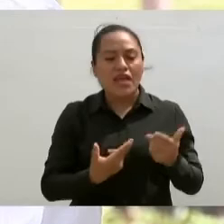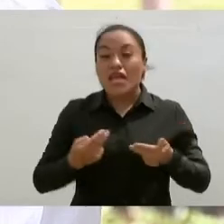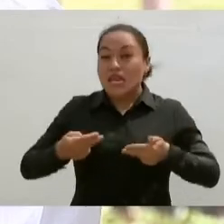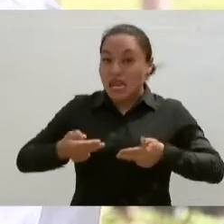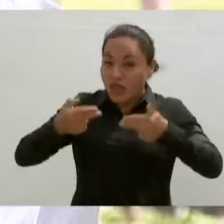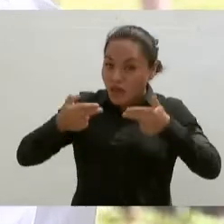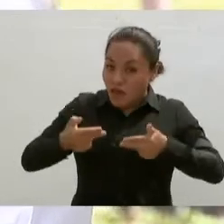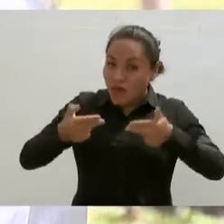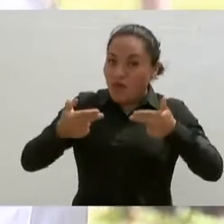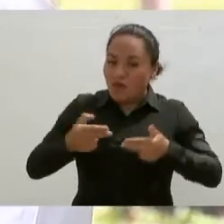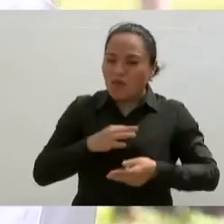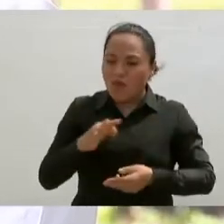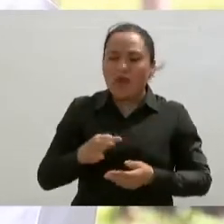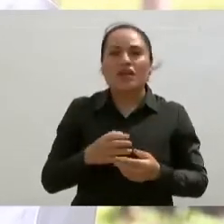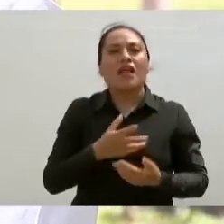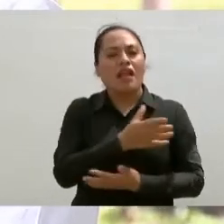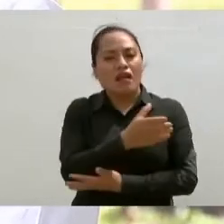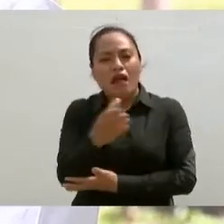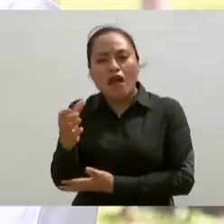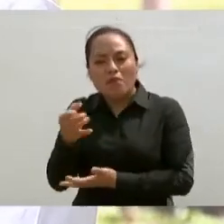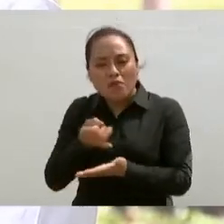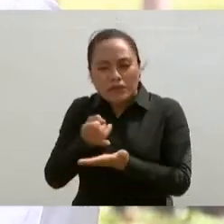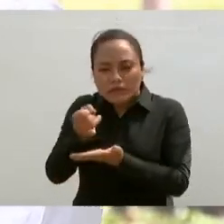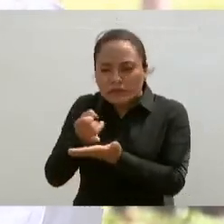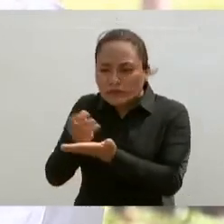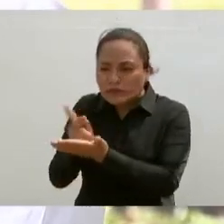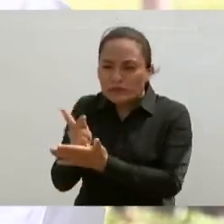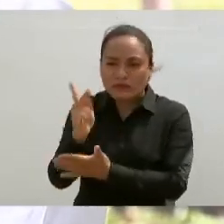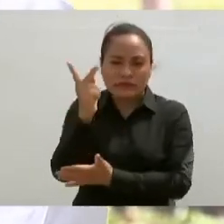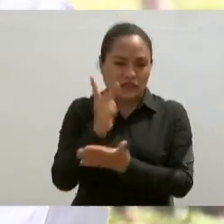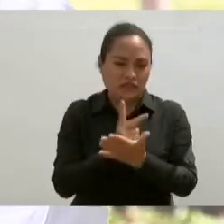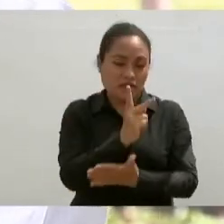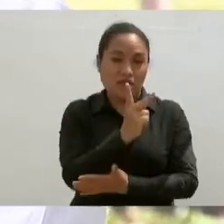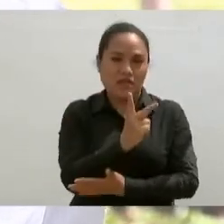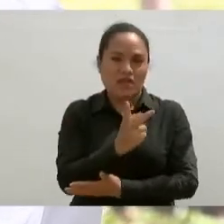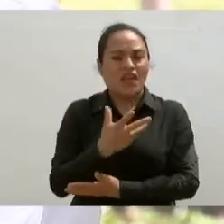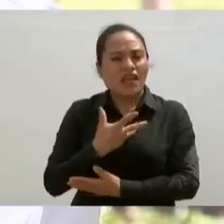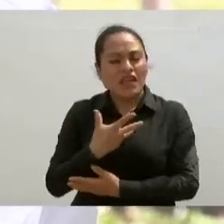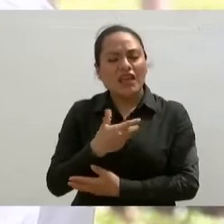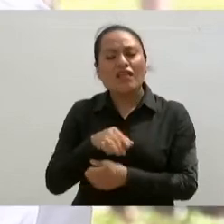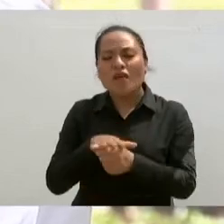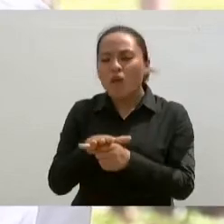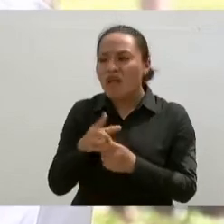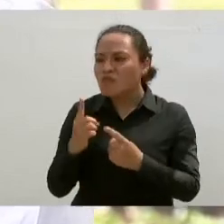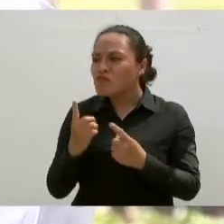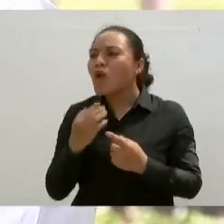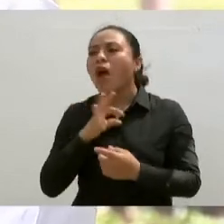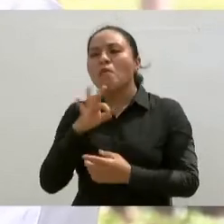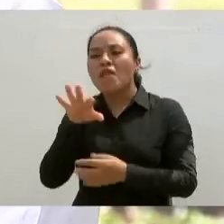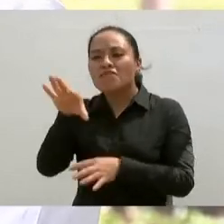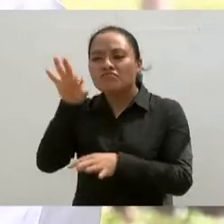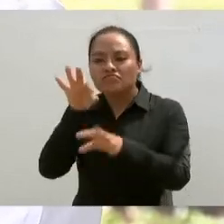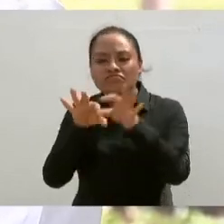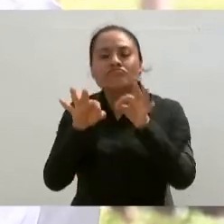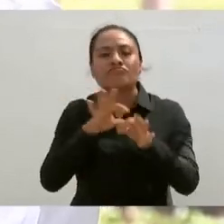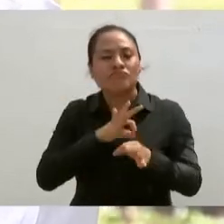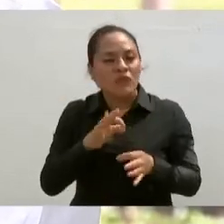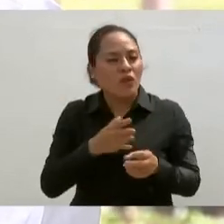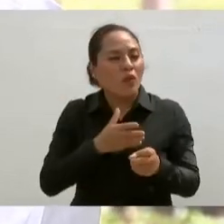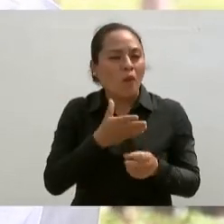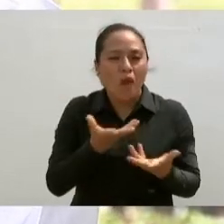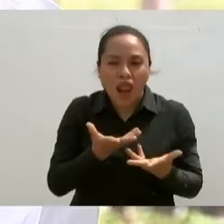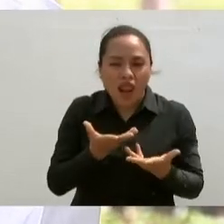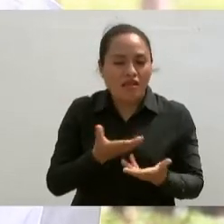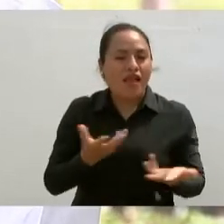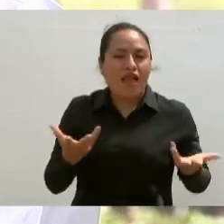comercios, en el campo, pero que tengan opciones los jóvenes, que no se les dé la espalda